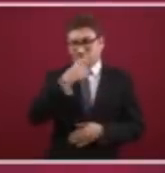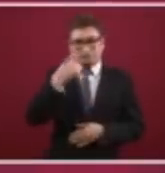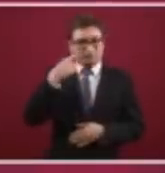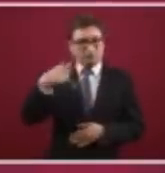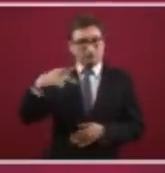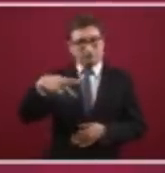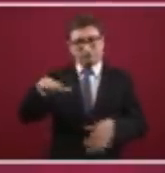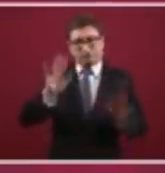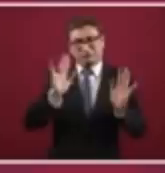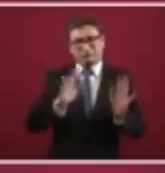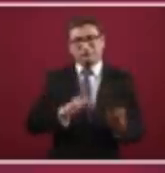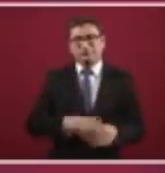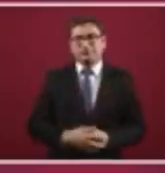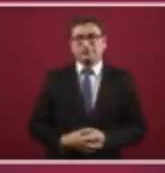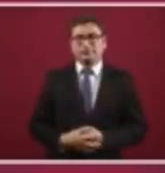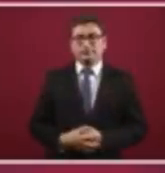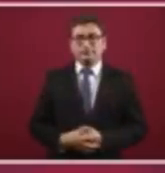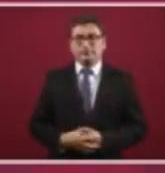opine